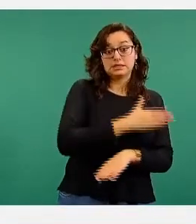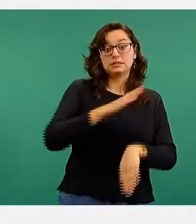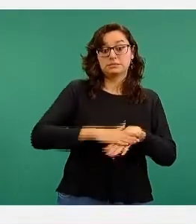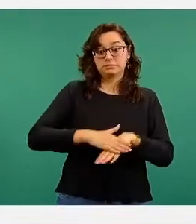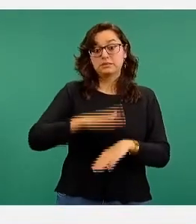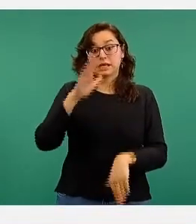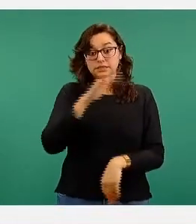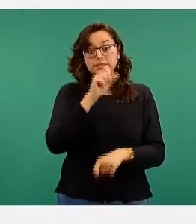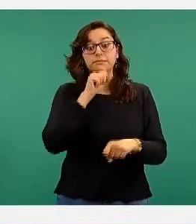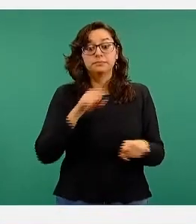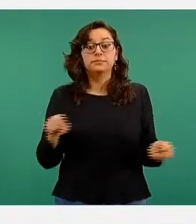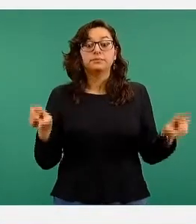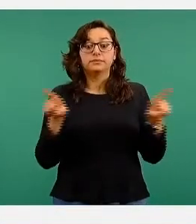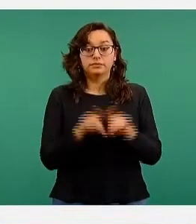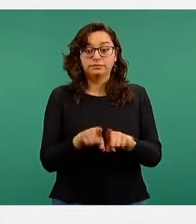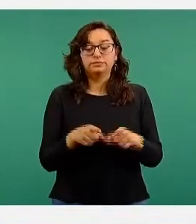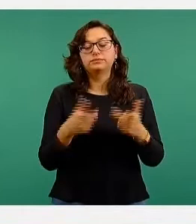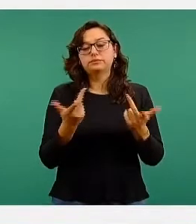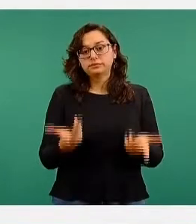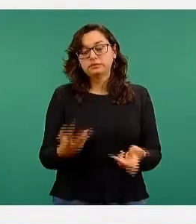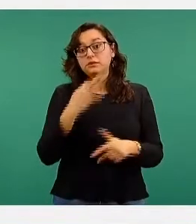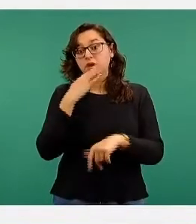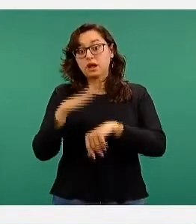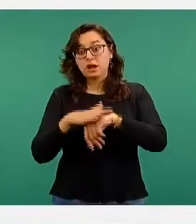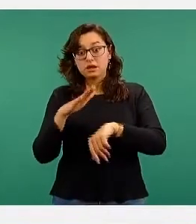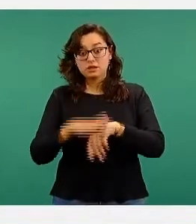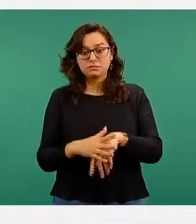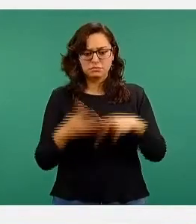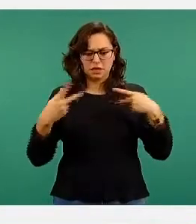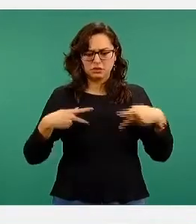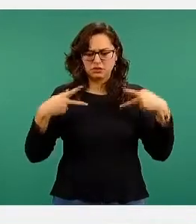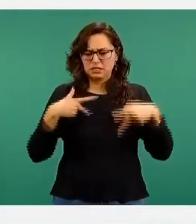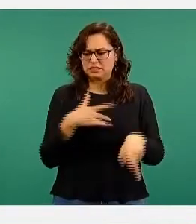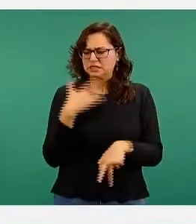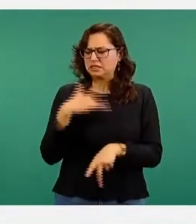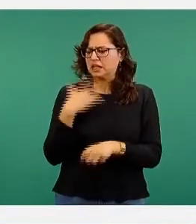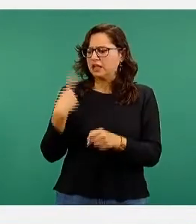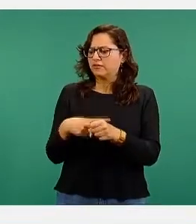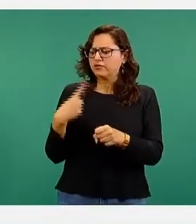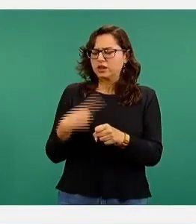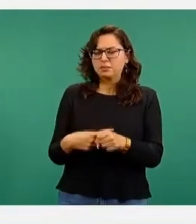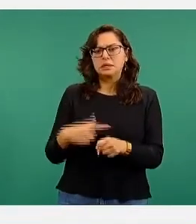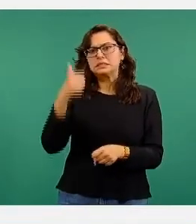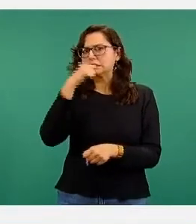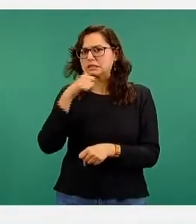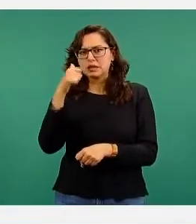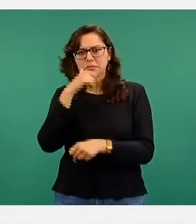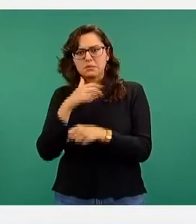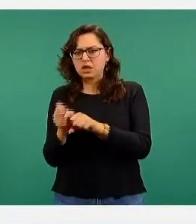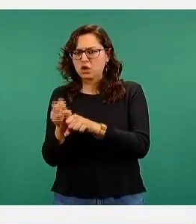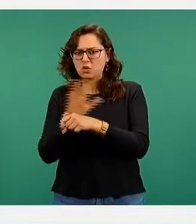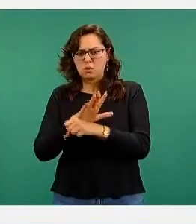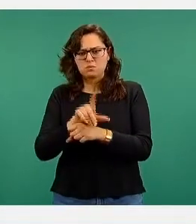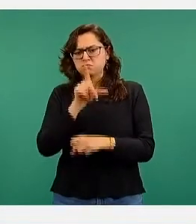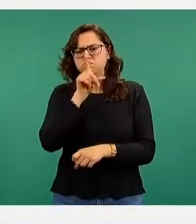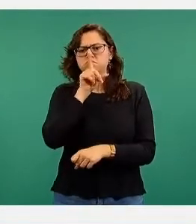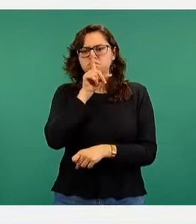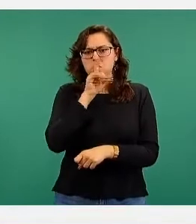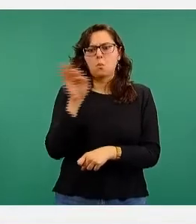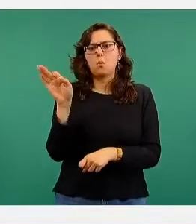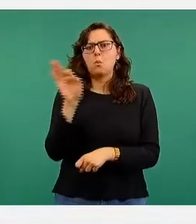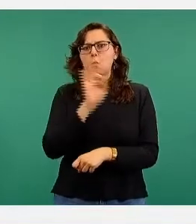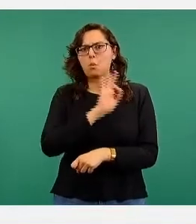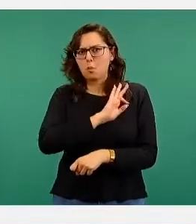porque existen otros patógenos respiratorios que pueden condicionar datos similares a la infección respiratoria